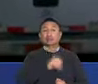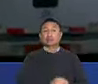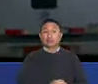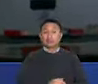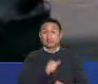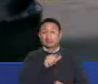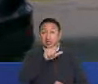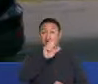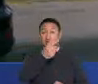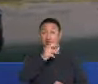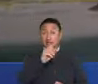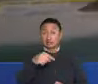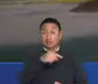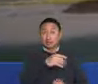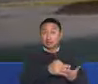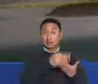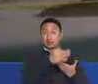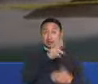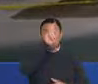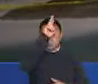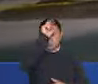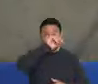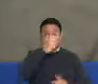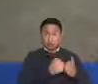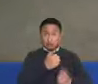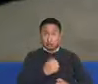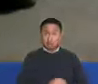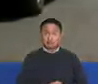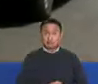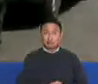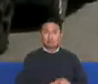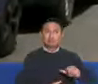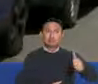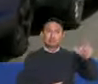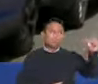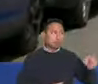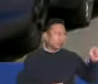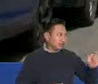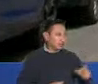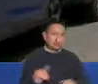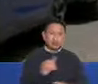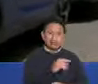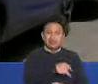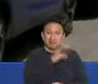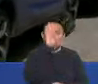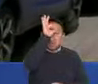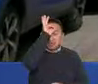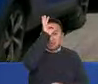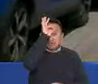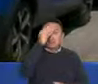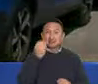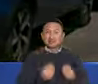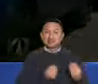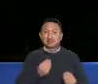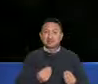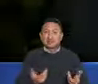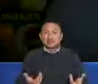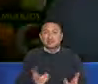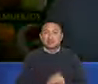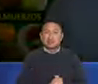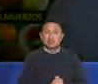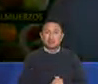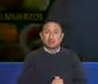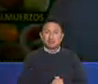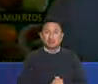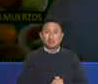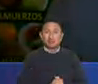se asegura serían de los más afectados, existen sin número de personas que se encuentran en el desconocimiento total.